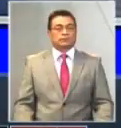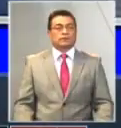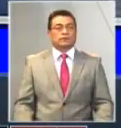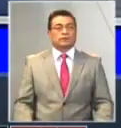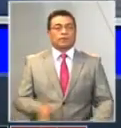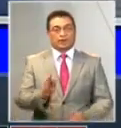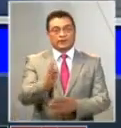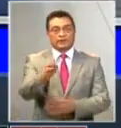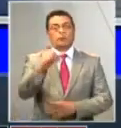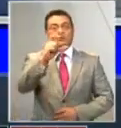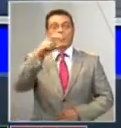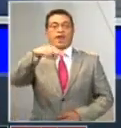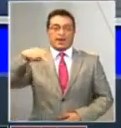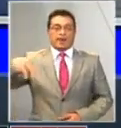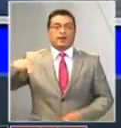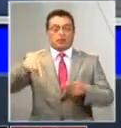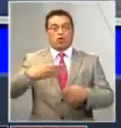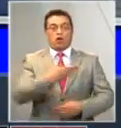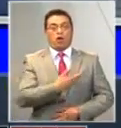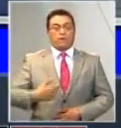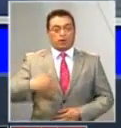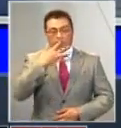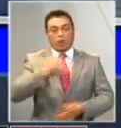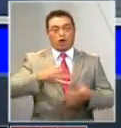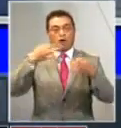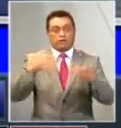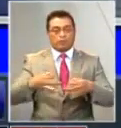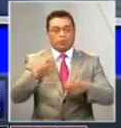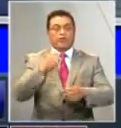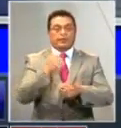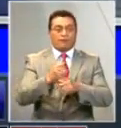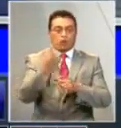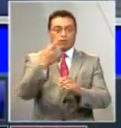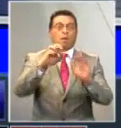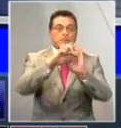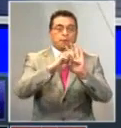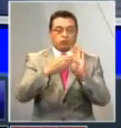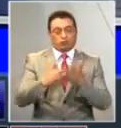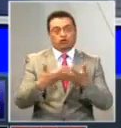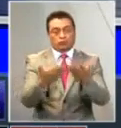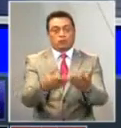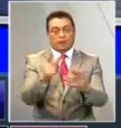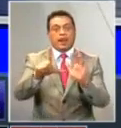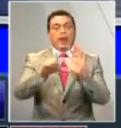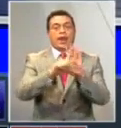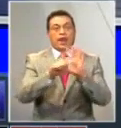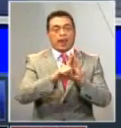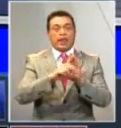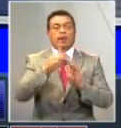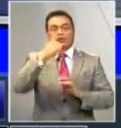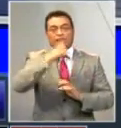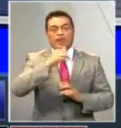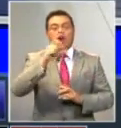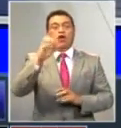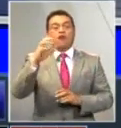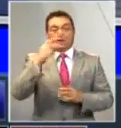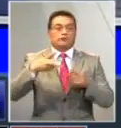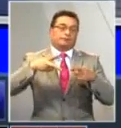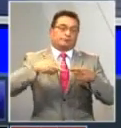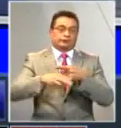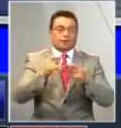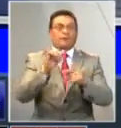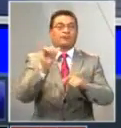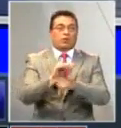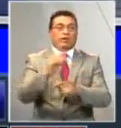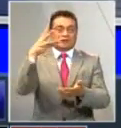Seguimos en CNN Prime y les cuento que el gobierno confirmó que está trabajando en una propuesta para derogar la ley reservada del cobre. Y es que el fraude por más de 3